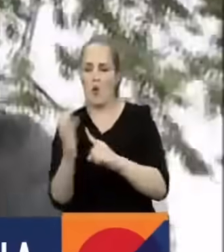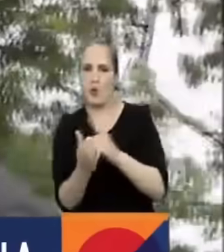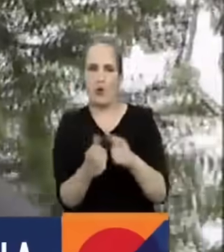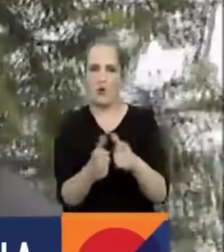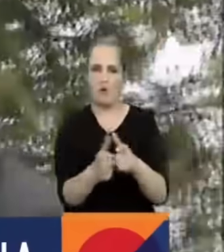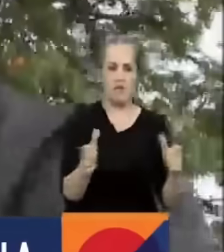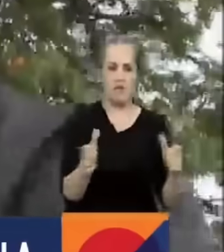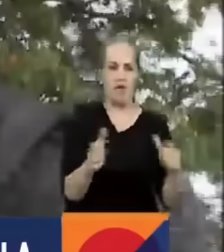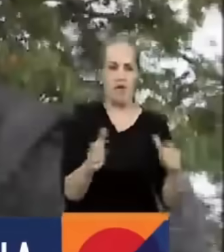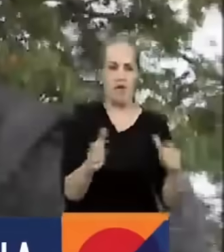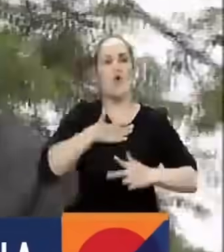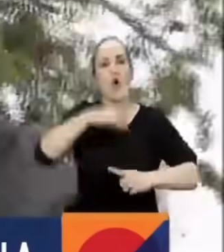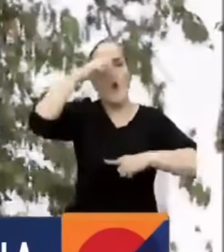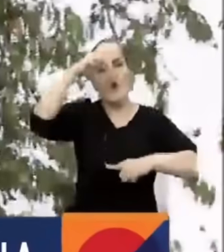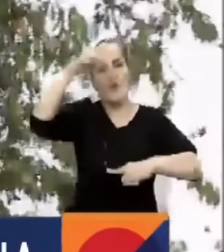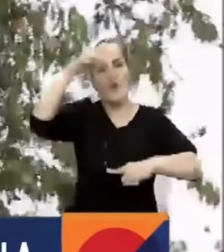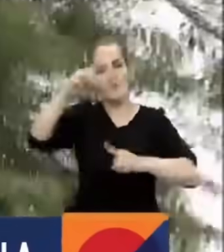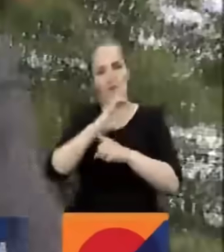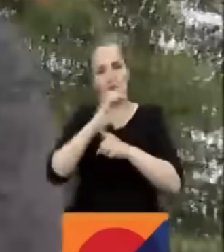pueblos originarios.